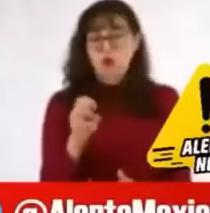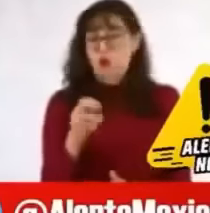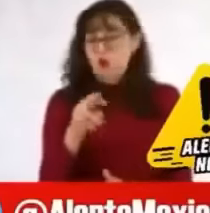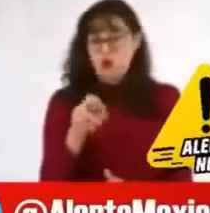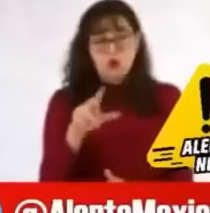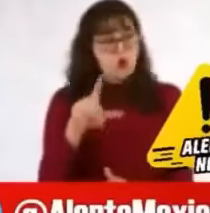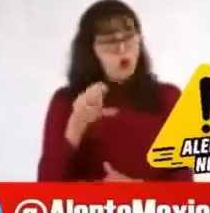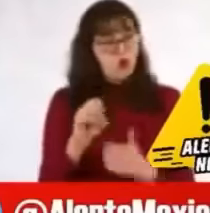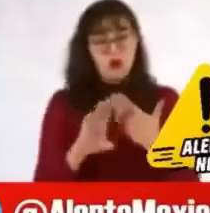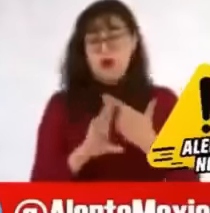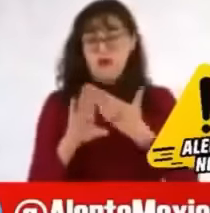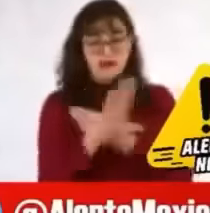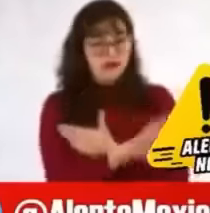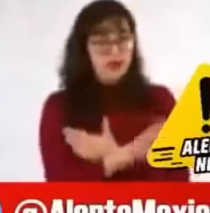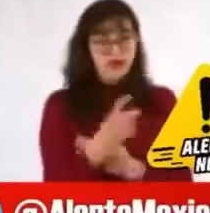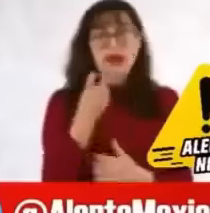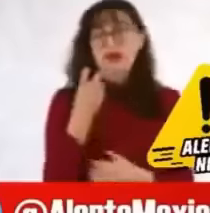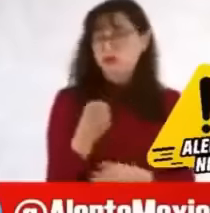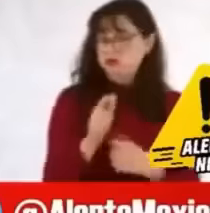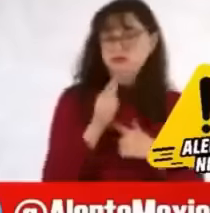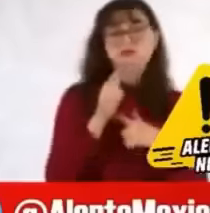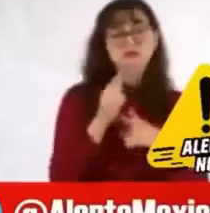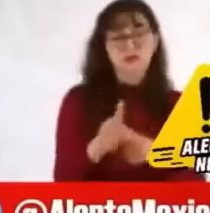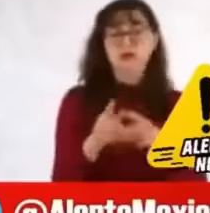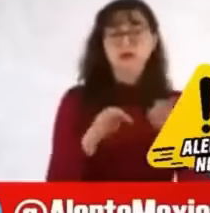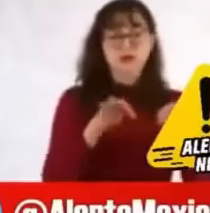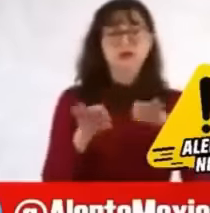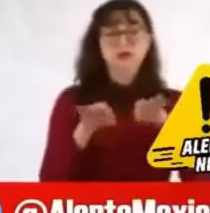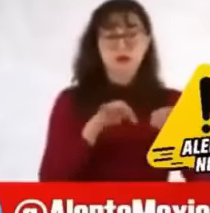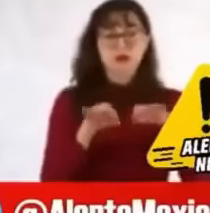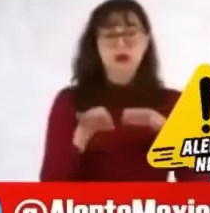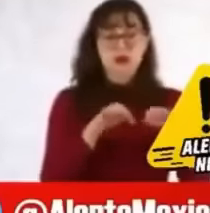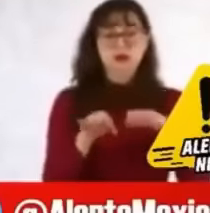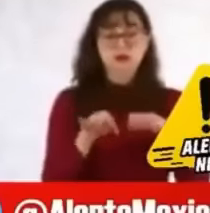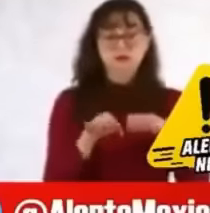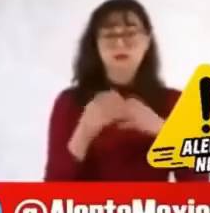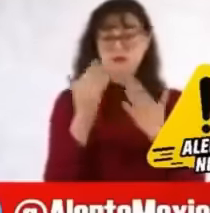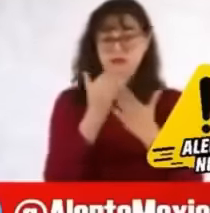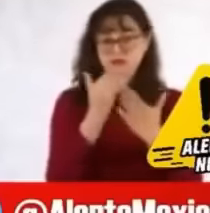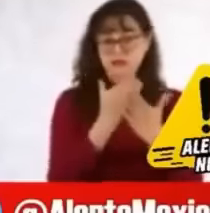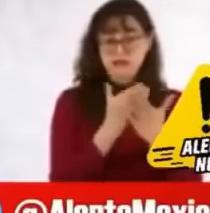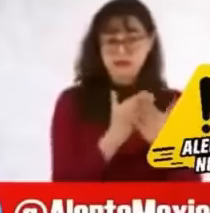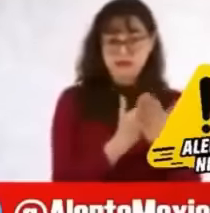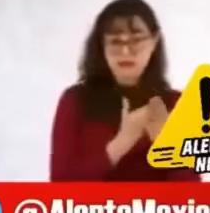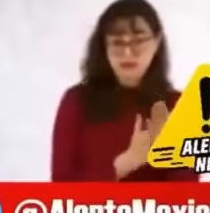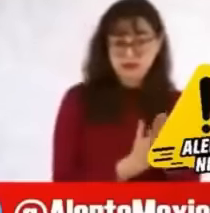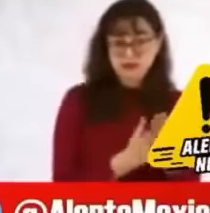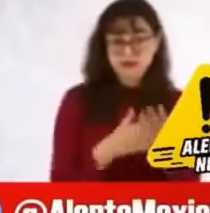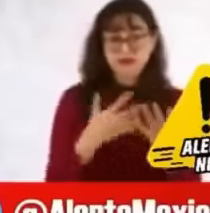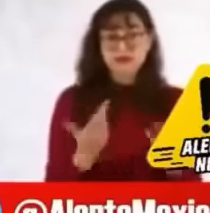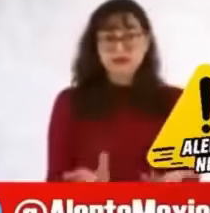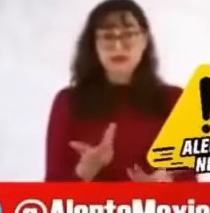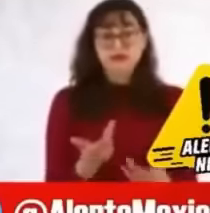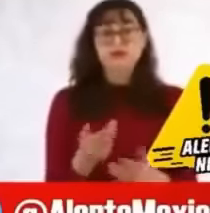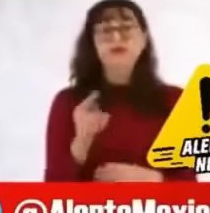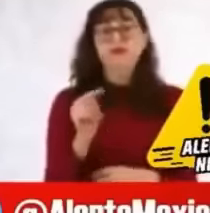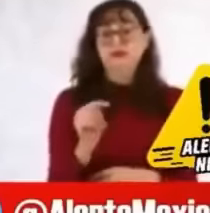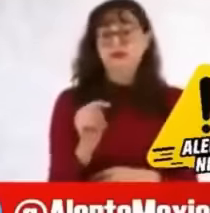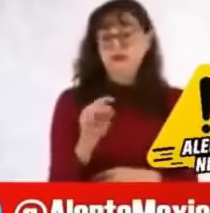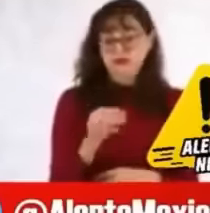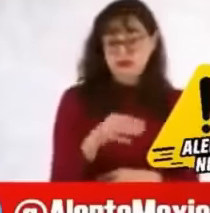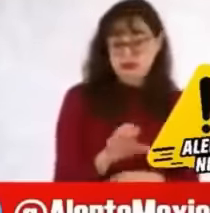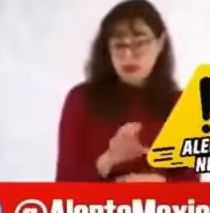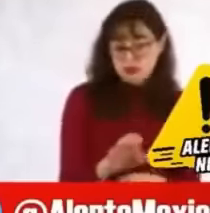y de garantizar pues que se cumple también con lo que está planteando el tratado, lo que plantea el